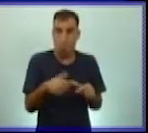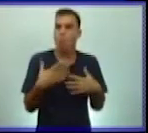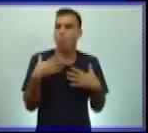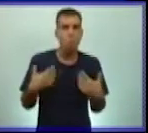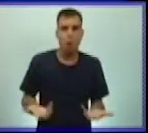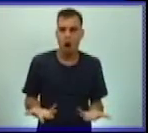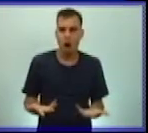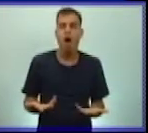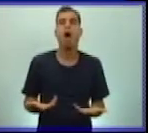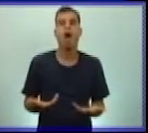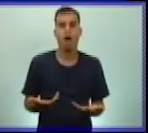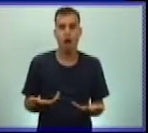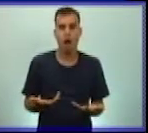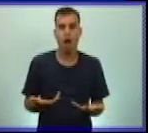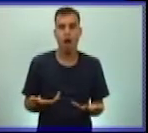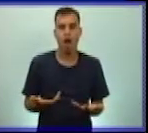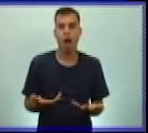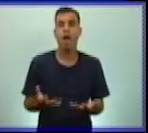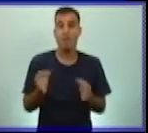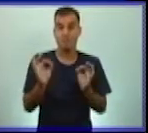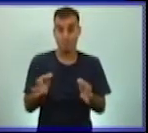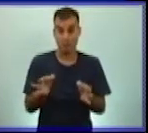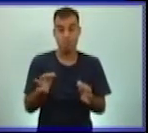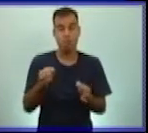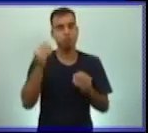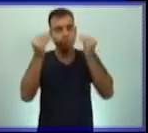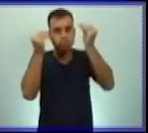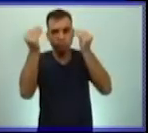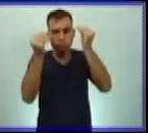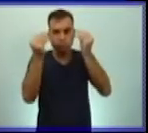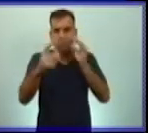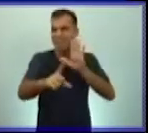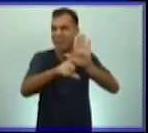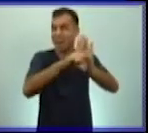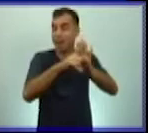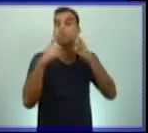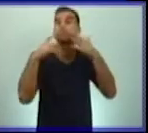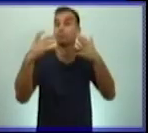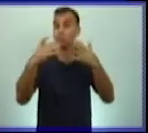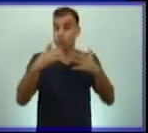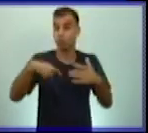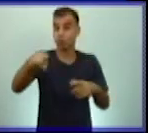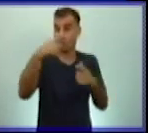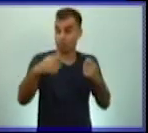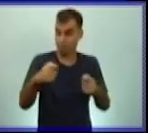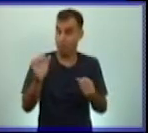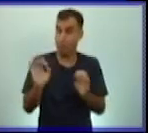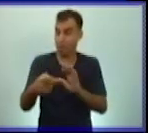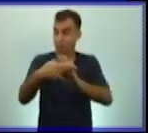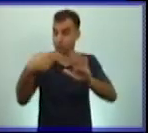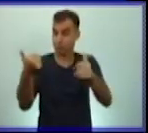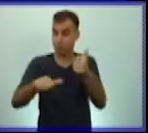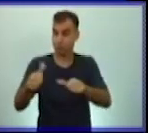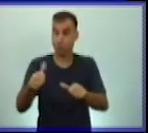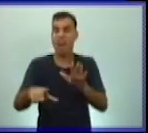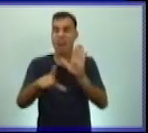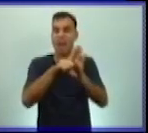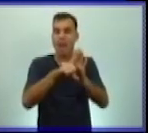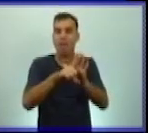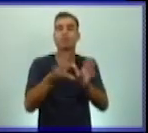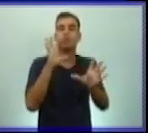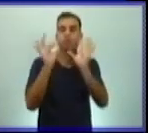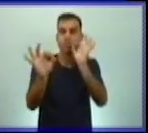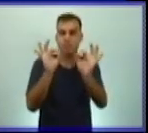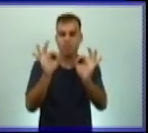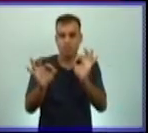reacciones. Además, vamos a analizar una ley importantísima de la química, la ley de conservación